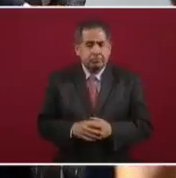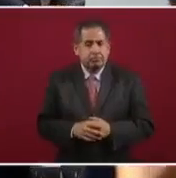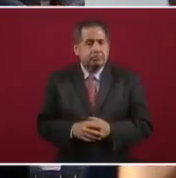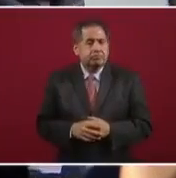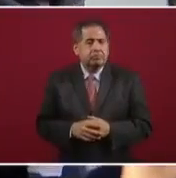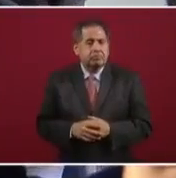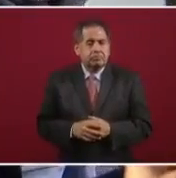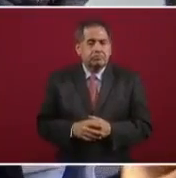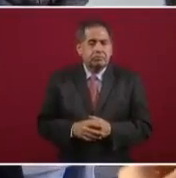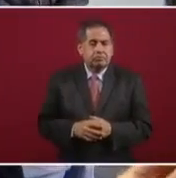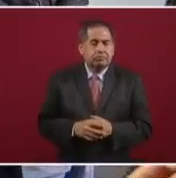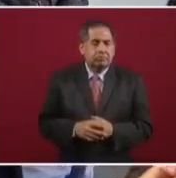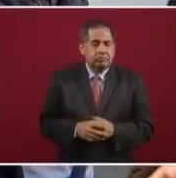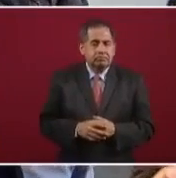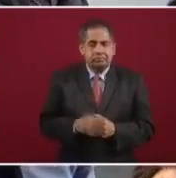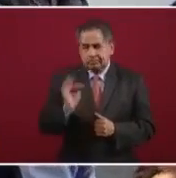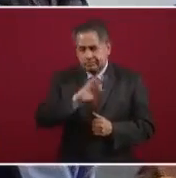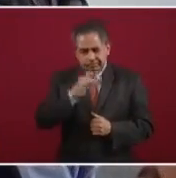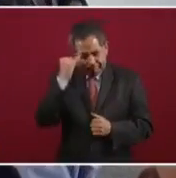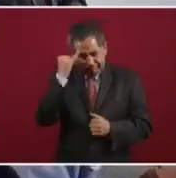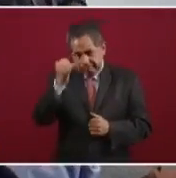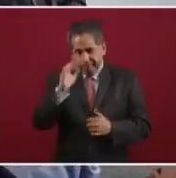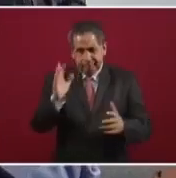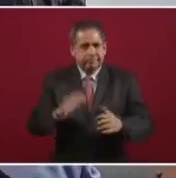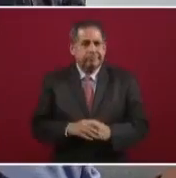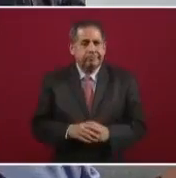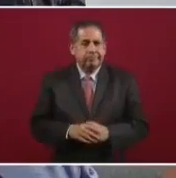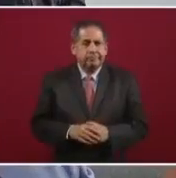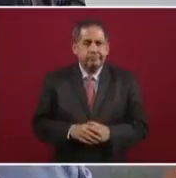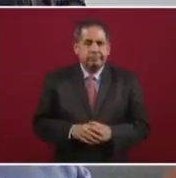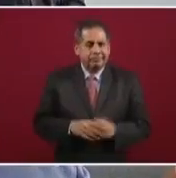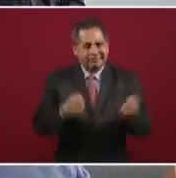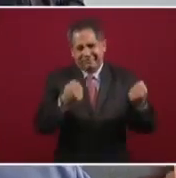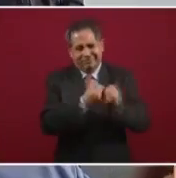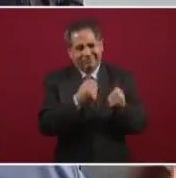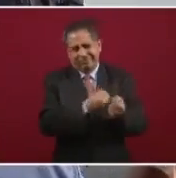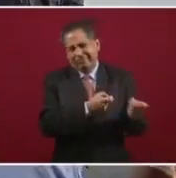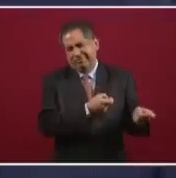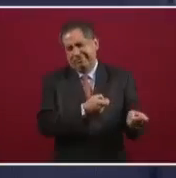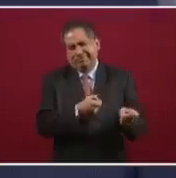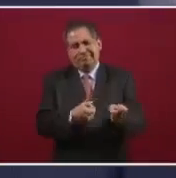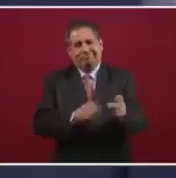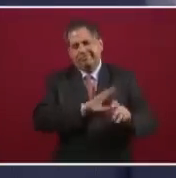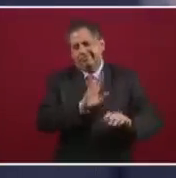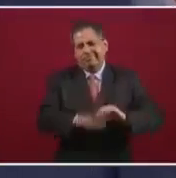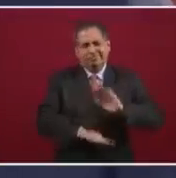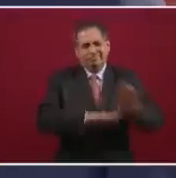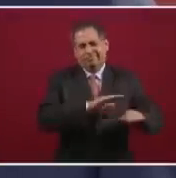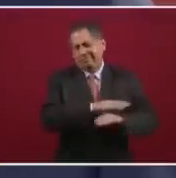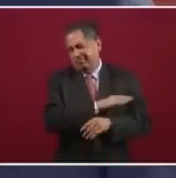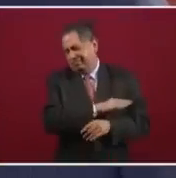a suponer, ¿no?, que hay una masacre y